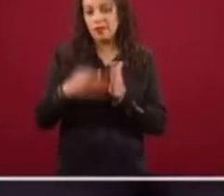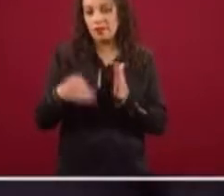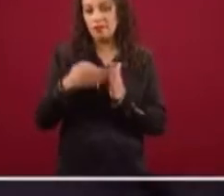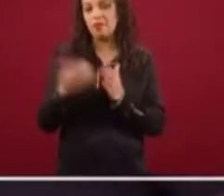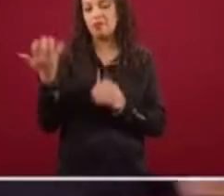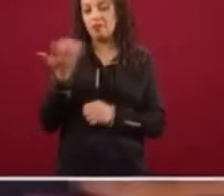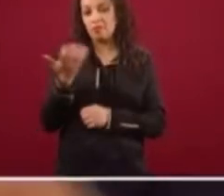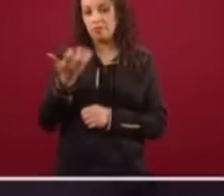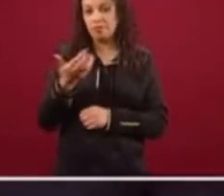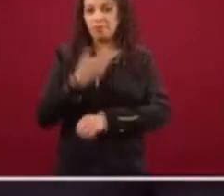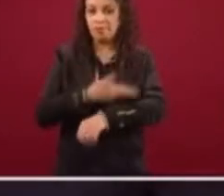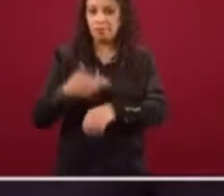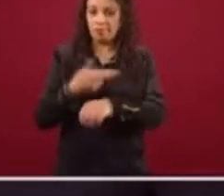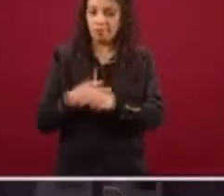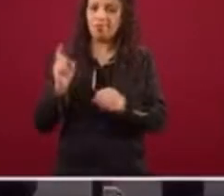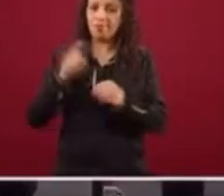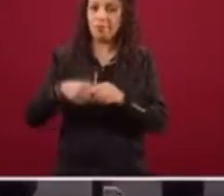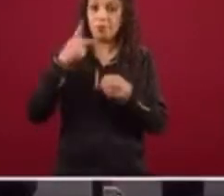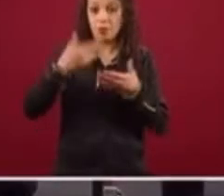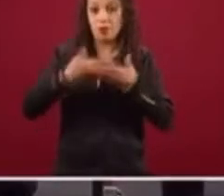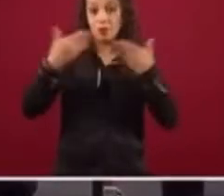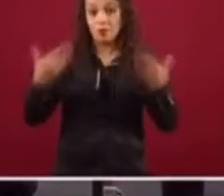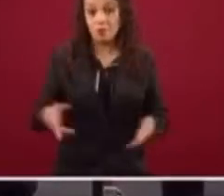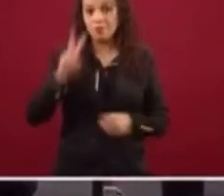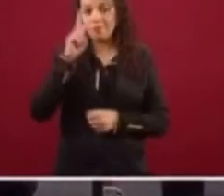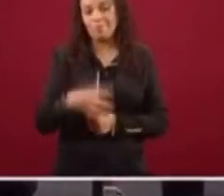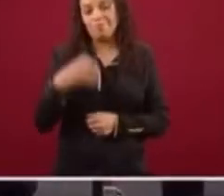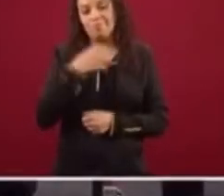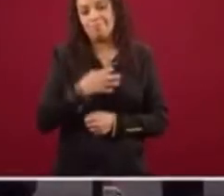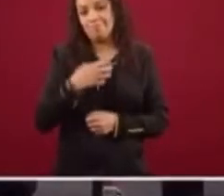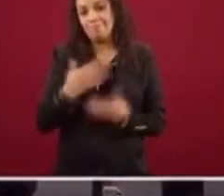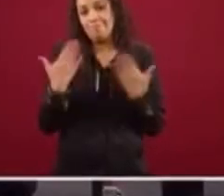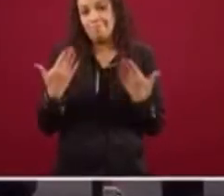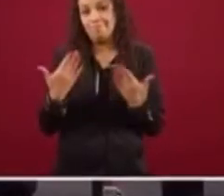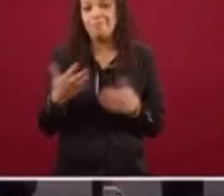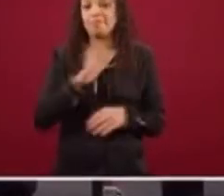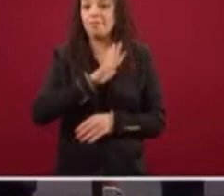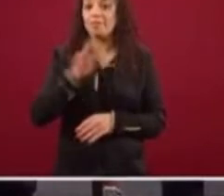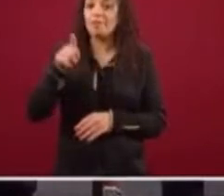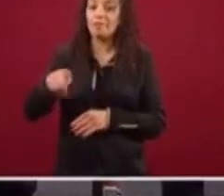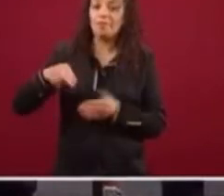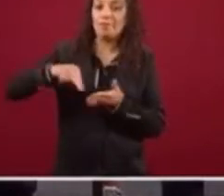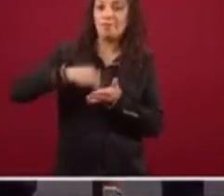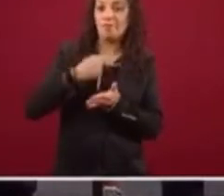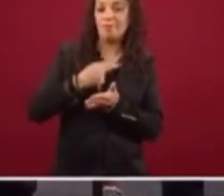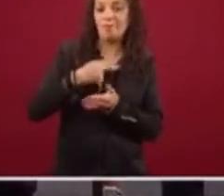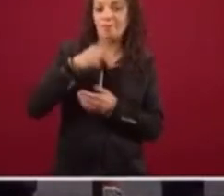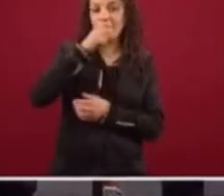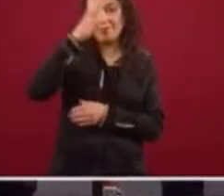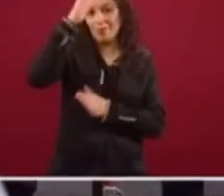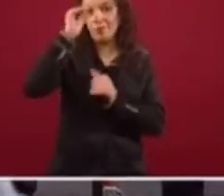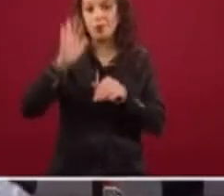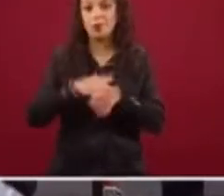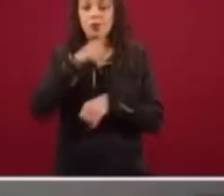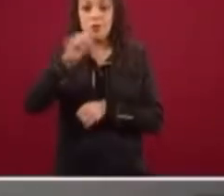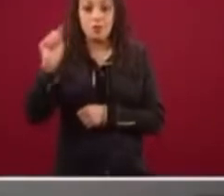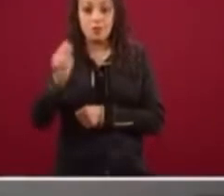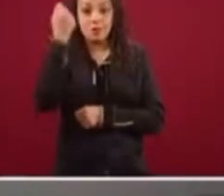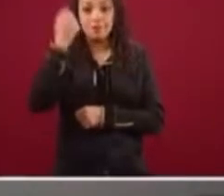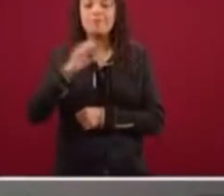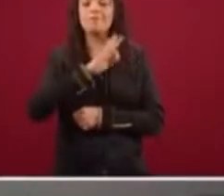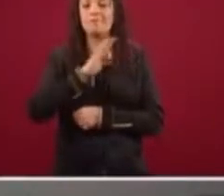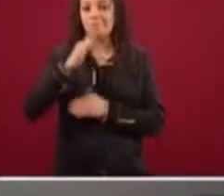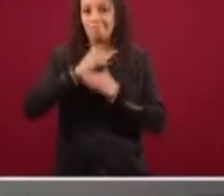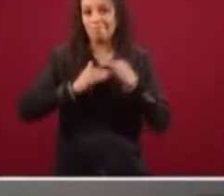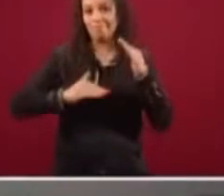celebramos este convenio porque significa avanzar tecnológicamente que no explicas sobre